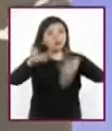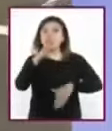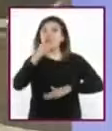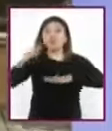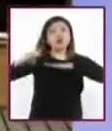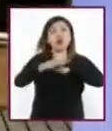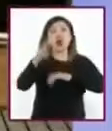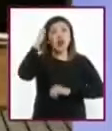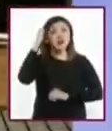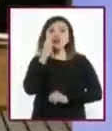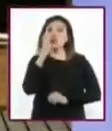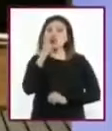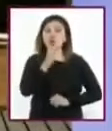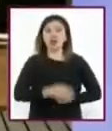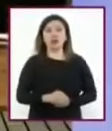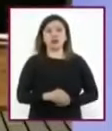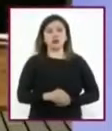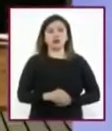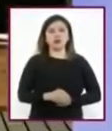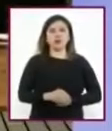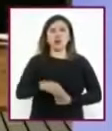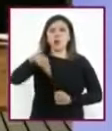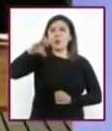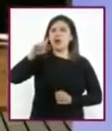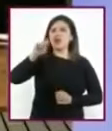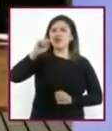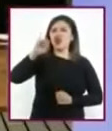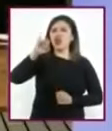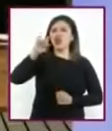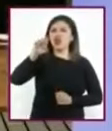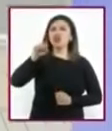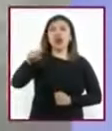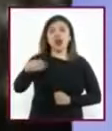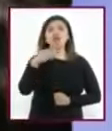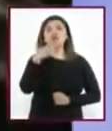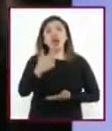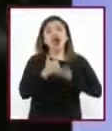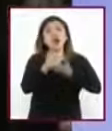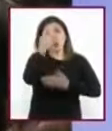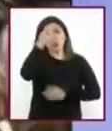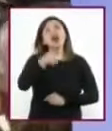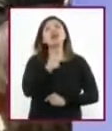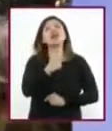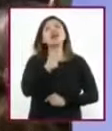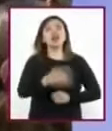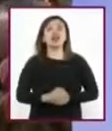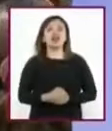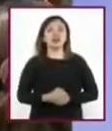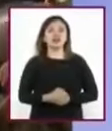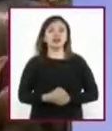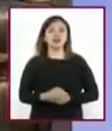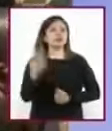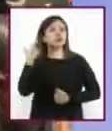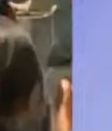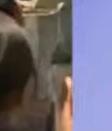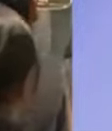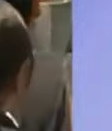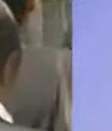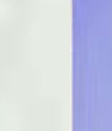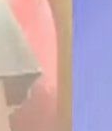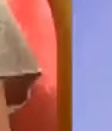banco. Los mentoides que tiene son muy buenos para la garganta. Me ha dado por las pesas y